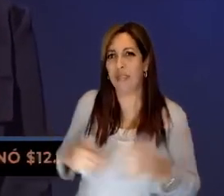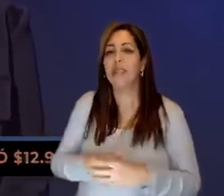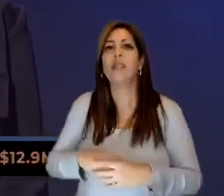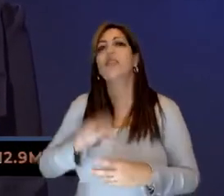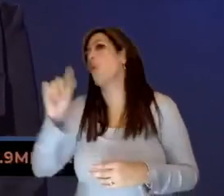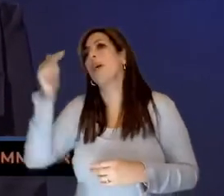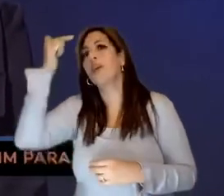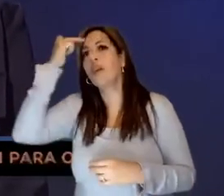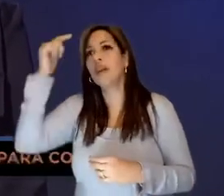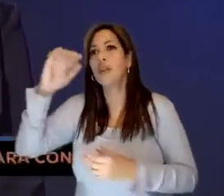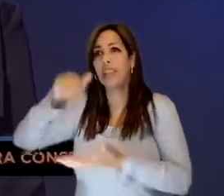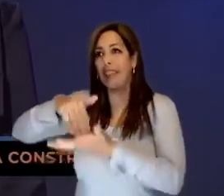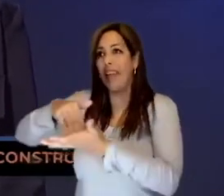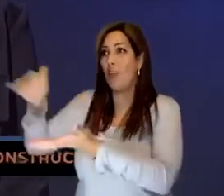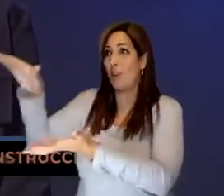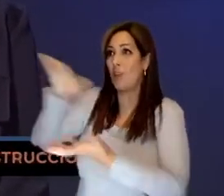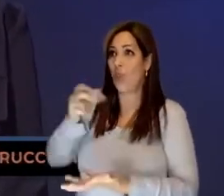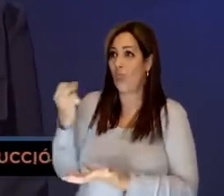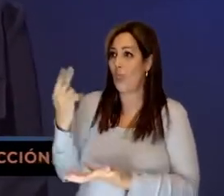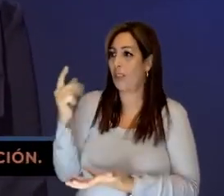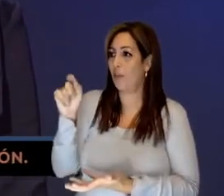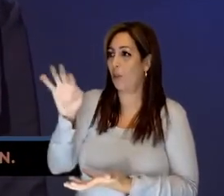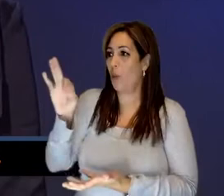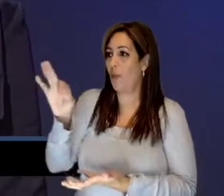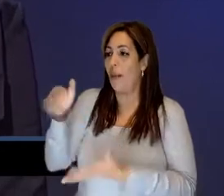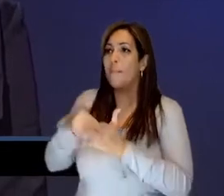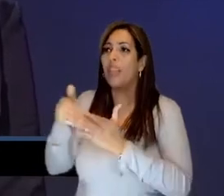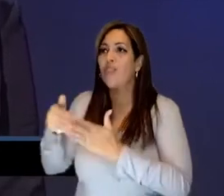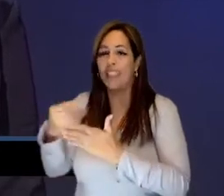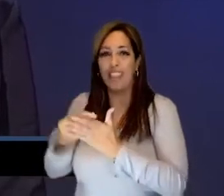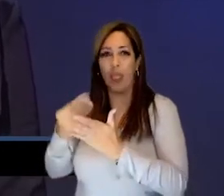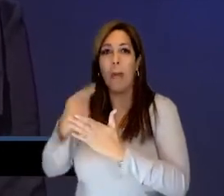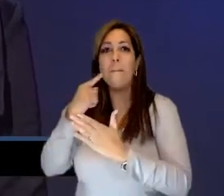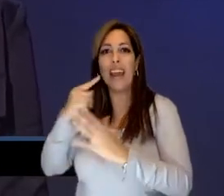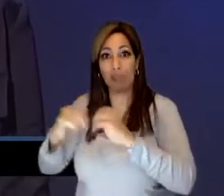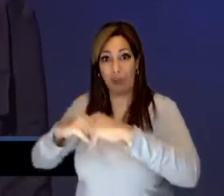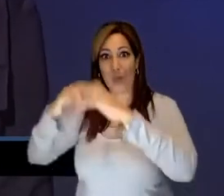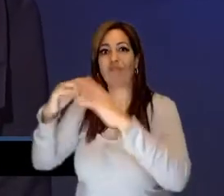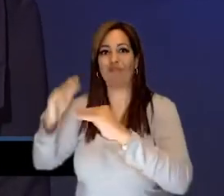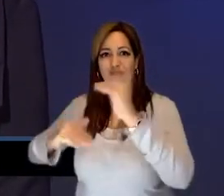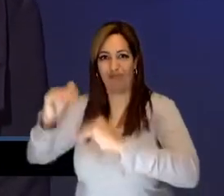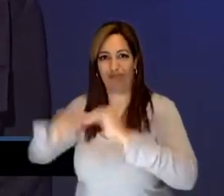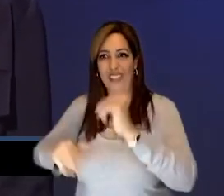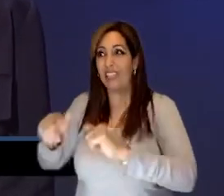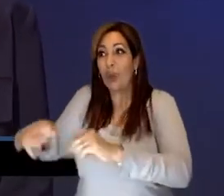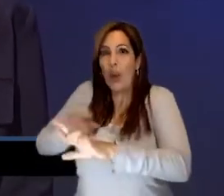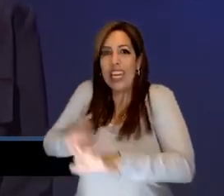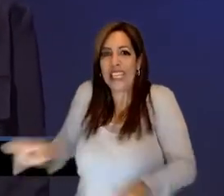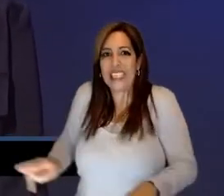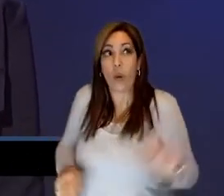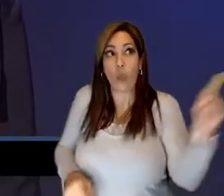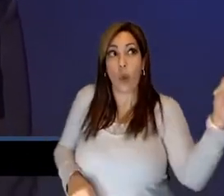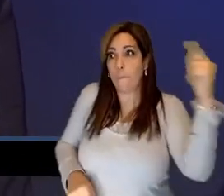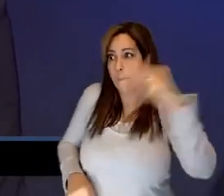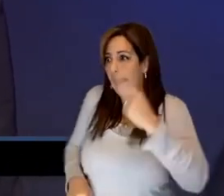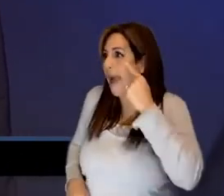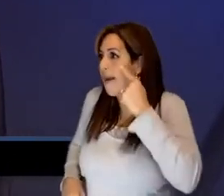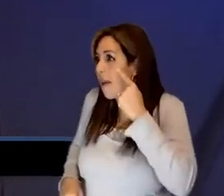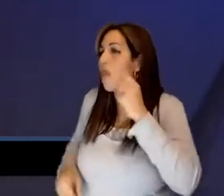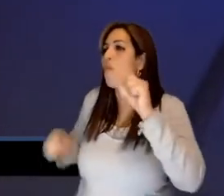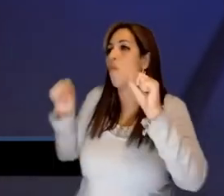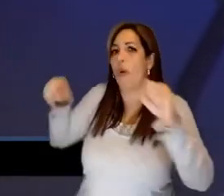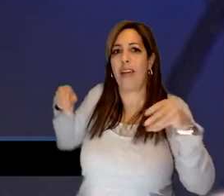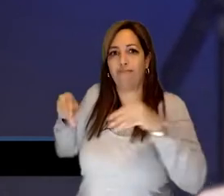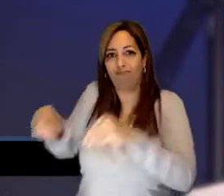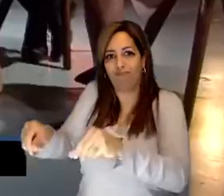central nos hizo una asignación especial de 12.9 millones para construir una nueva planta sanitaria y así pues tener la propiedad lista para el inversionista. Claro,